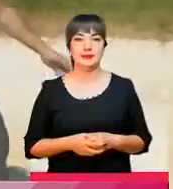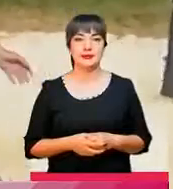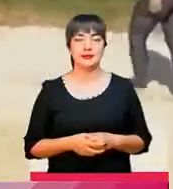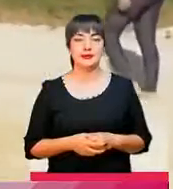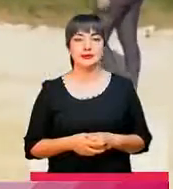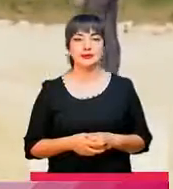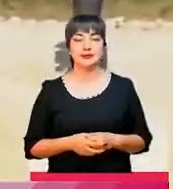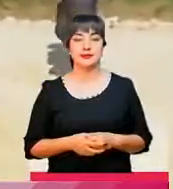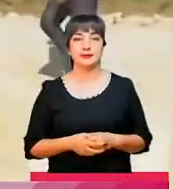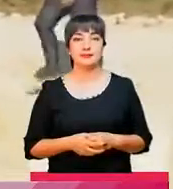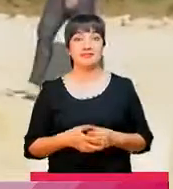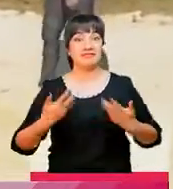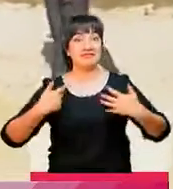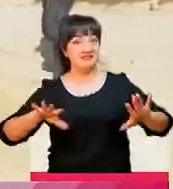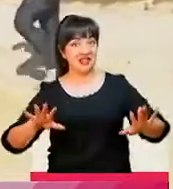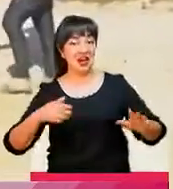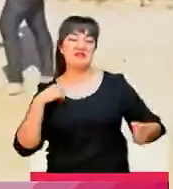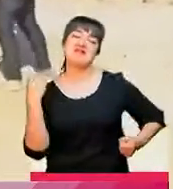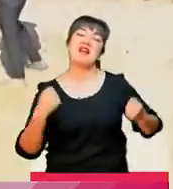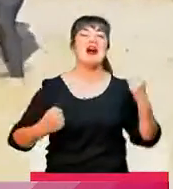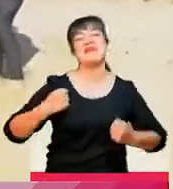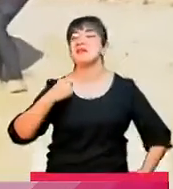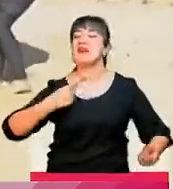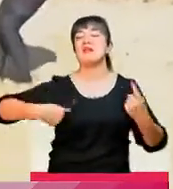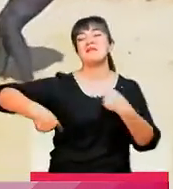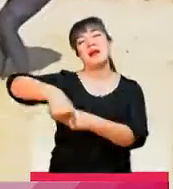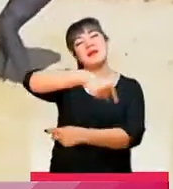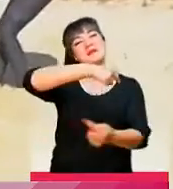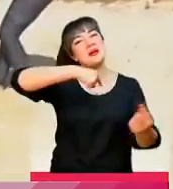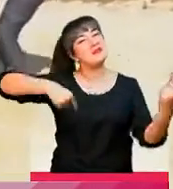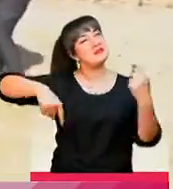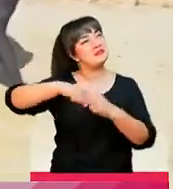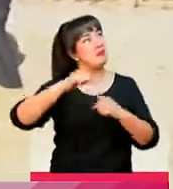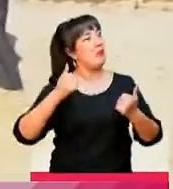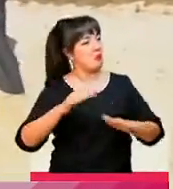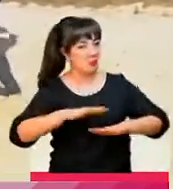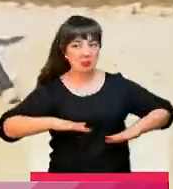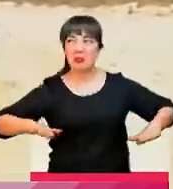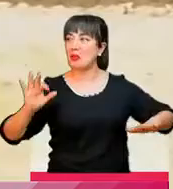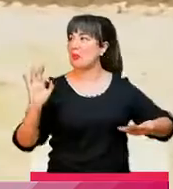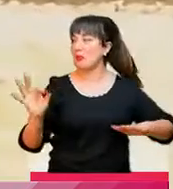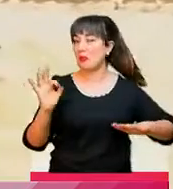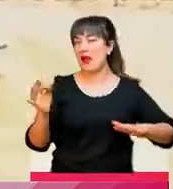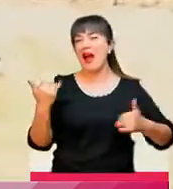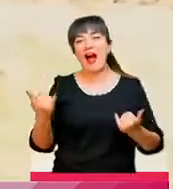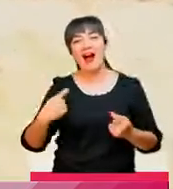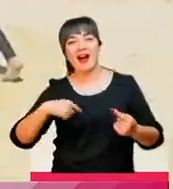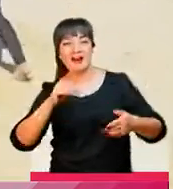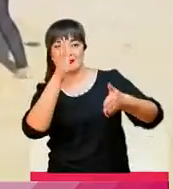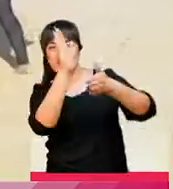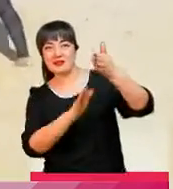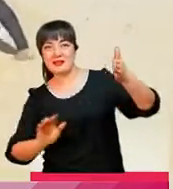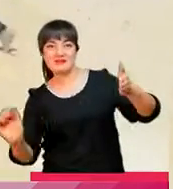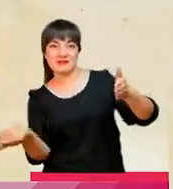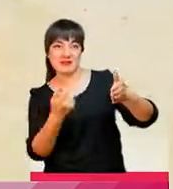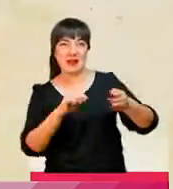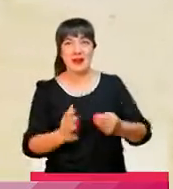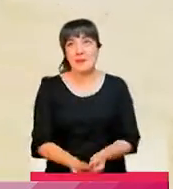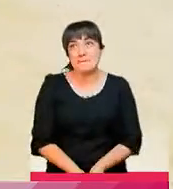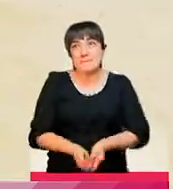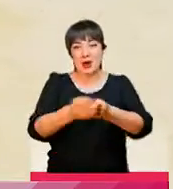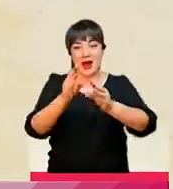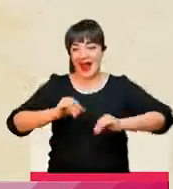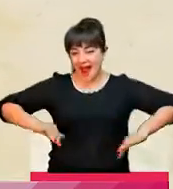Bueno, ya di mi vuelta sobre la pista de atletismo, muy buena pista, y ahora me encuentro acá sobre las canchas de voleibol sobre arena,